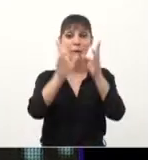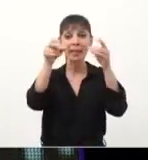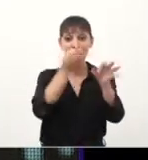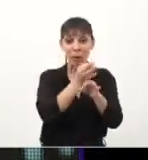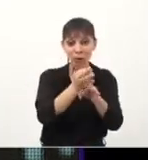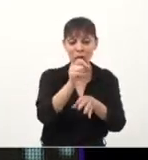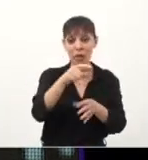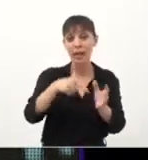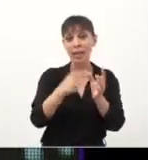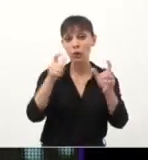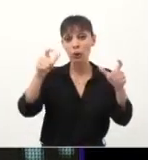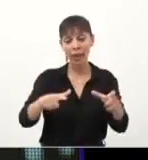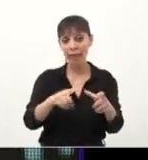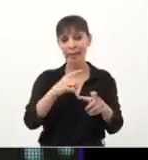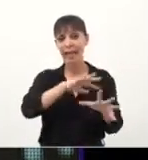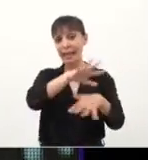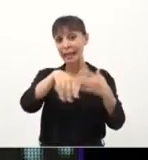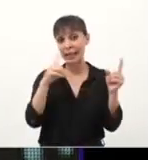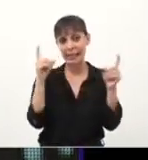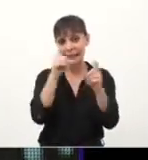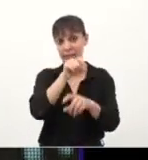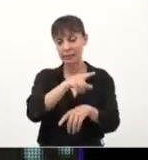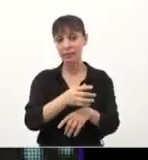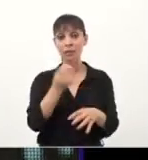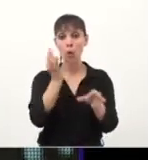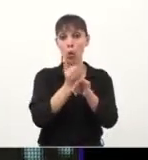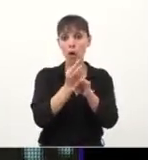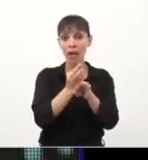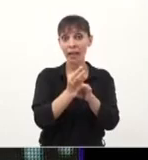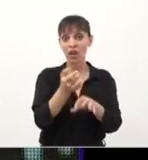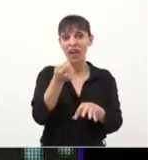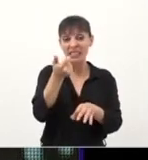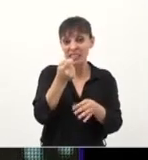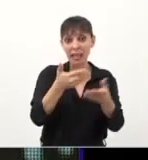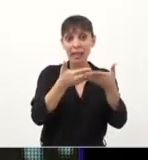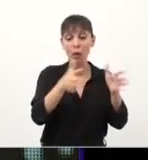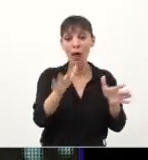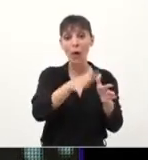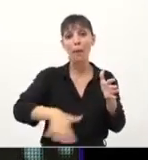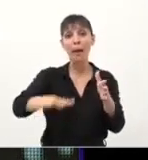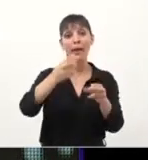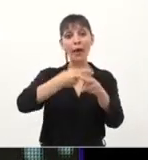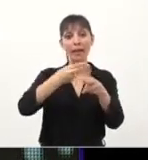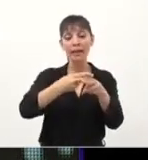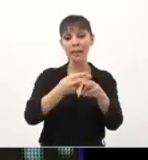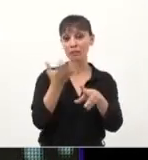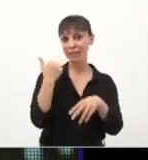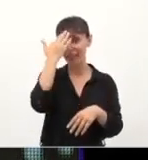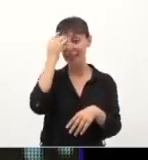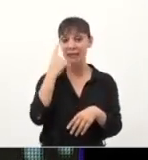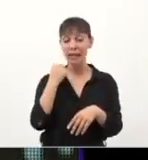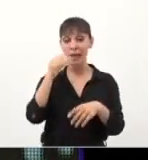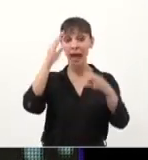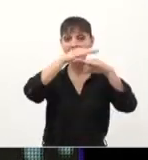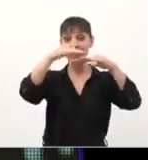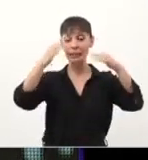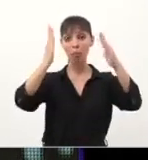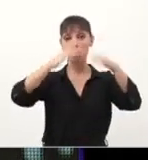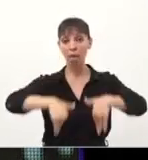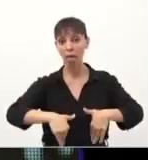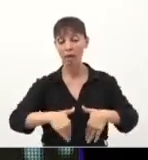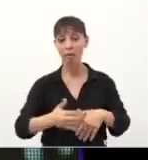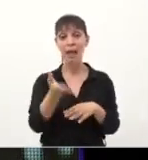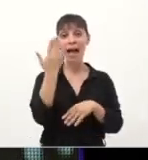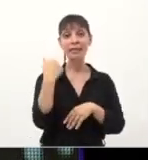vive una situación de enorme crisis. Un colegio recién inaugurado en el barrio de Retiro, hace 15 días se cayó el techo, hace una semana se